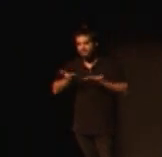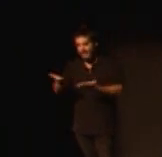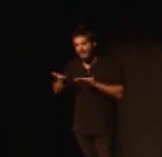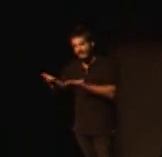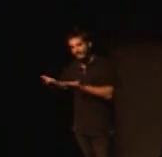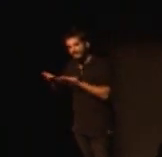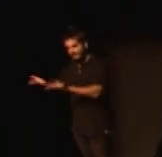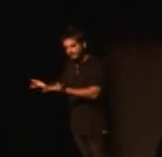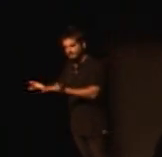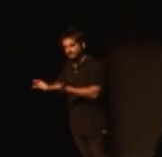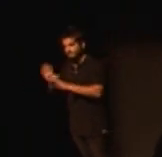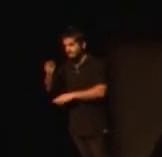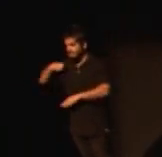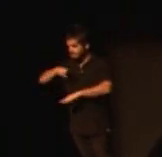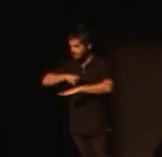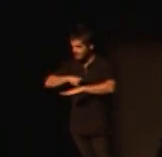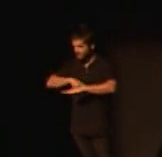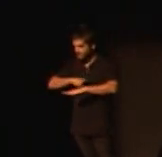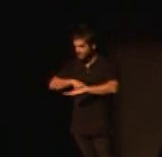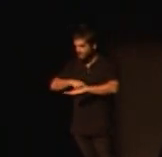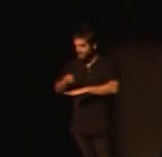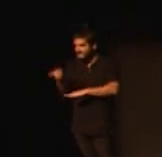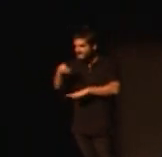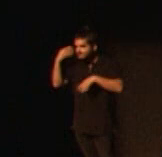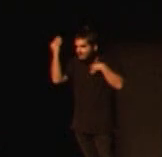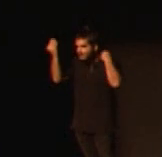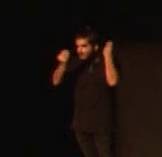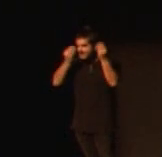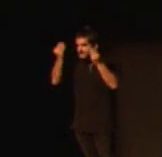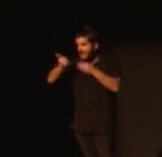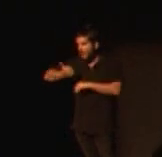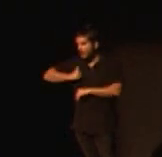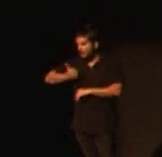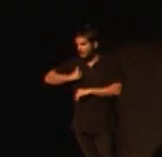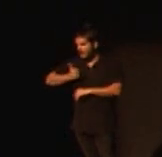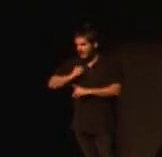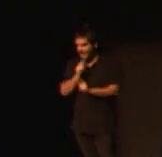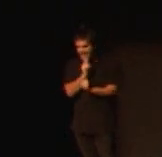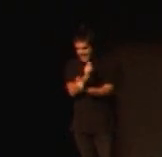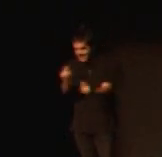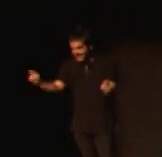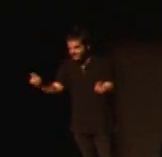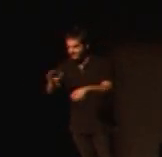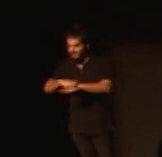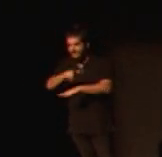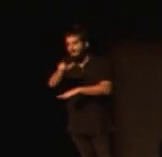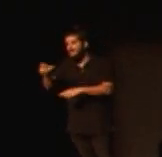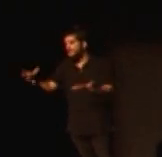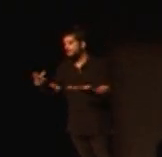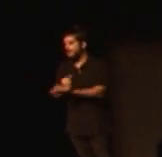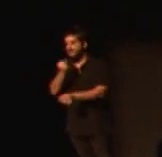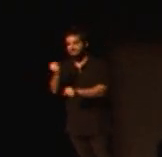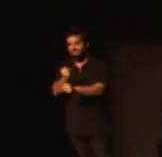mismo tiempo que ayudábamos, teníamos que pensar también en darle la oportunidad para que todos trabajasen por esta región y que esta región iba a ser mucho